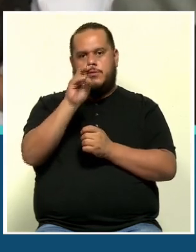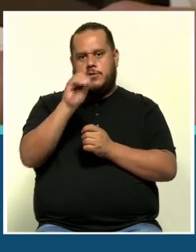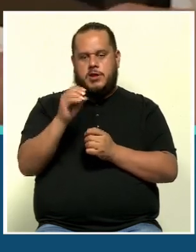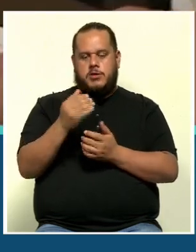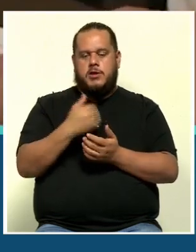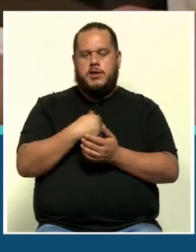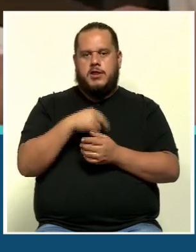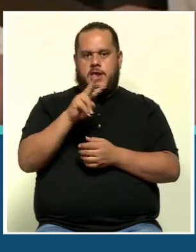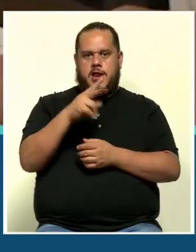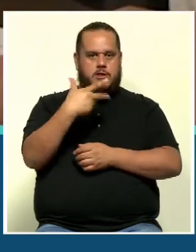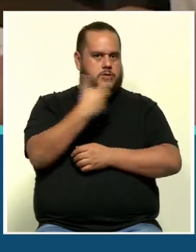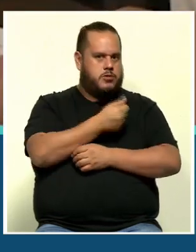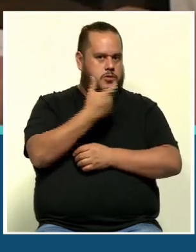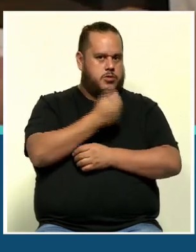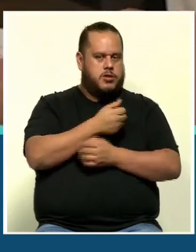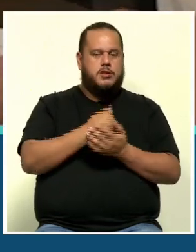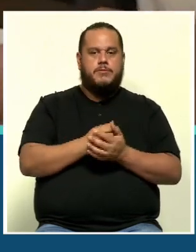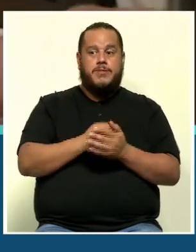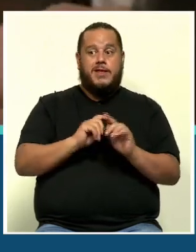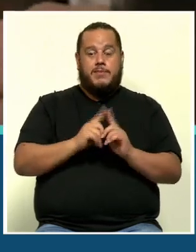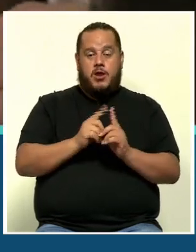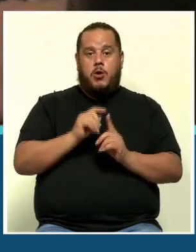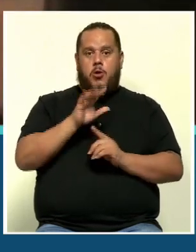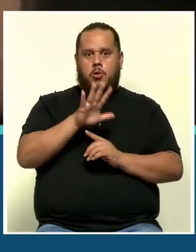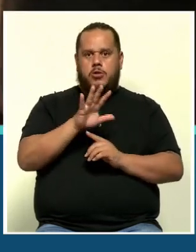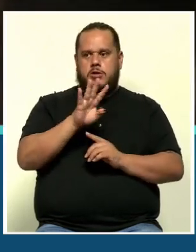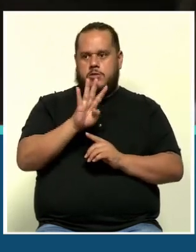95.7% tiene las dos dosis, mientras que un